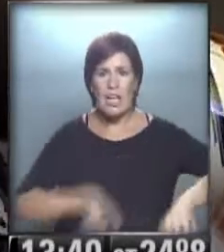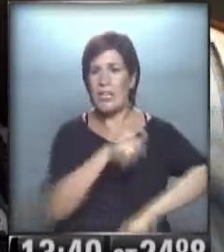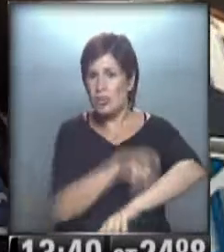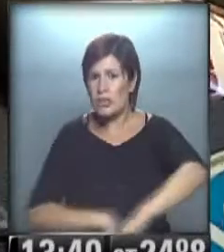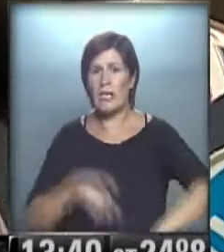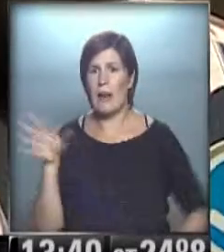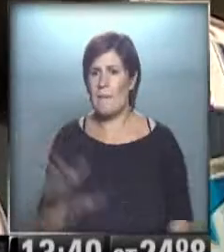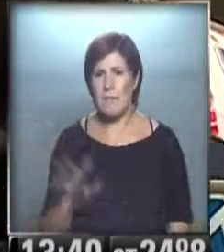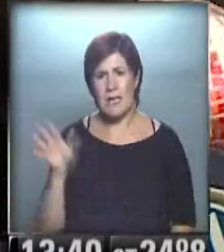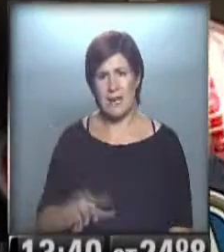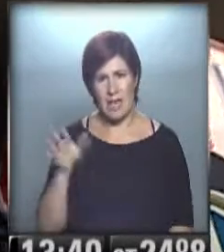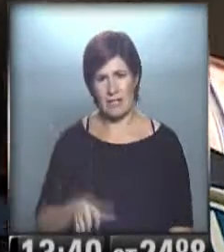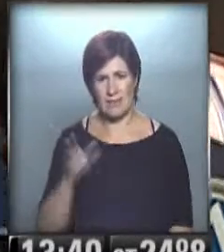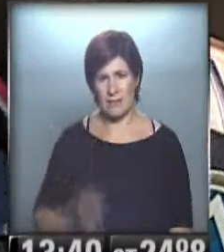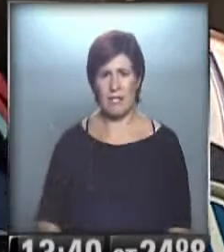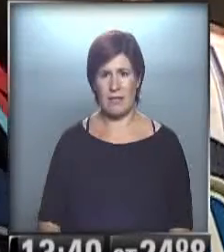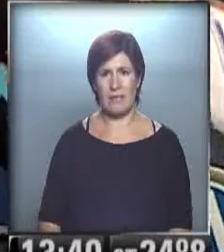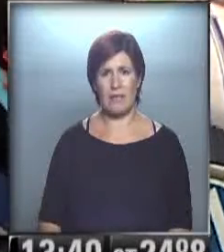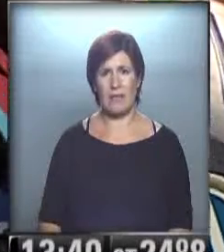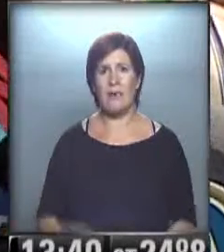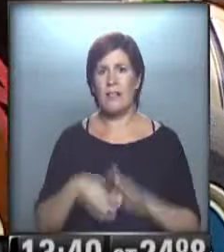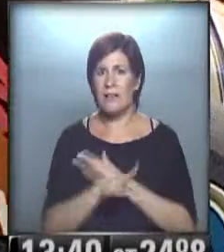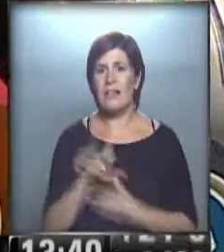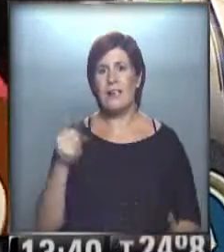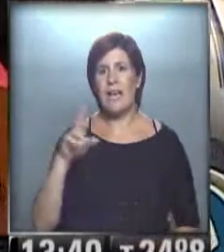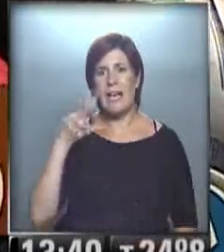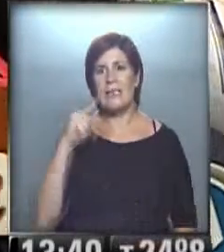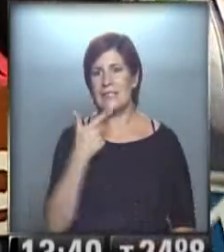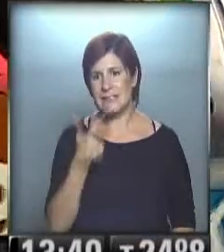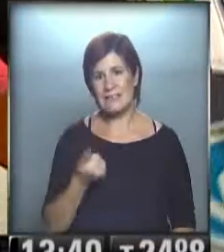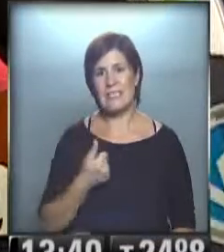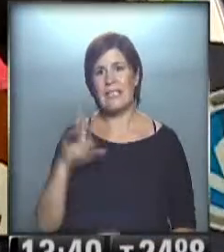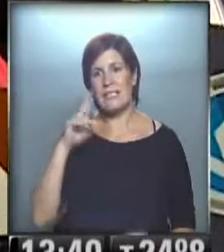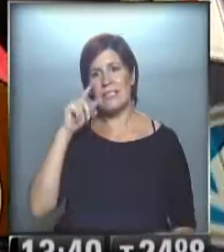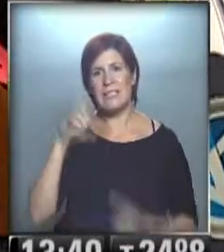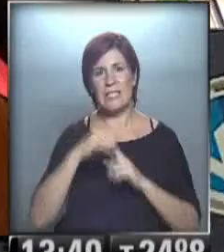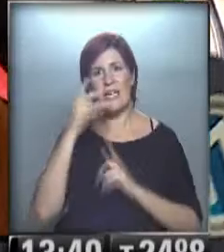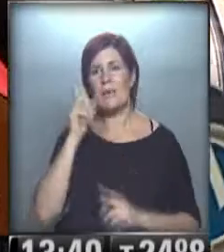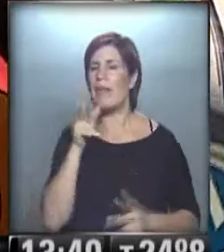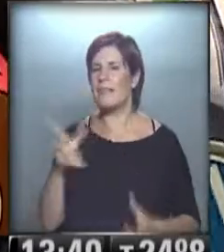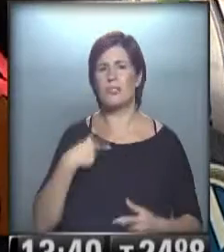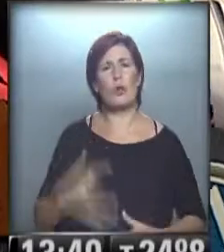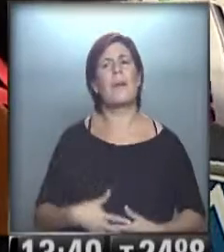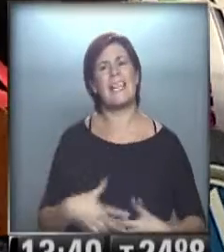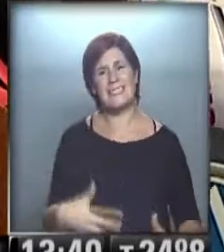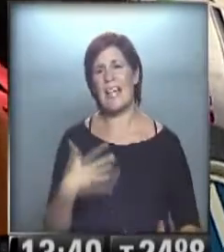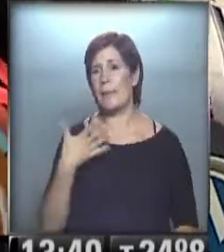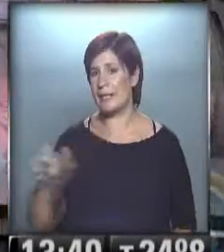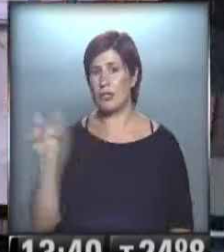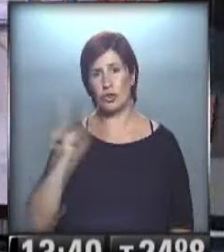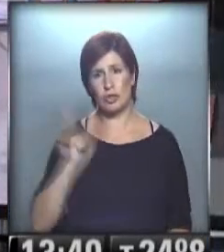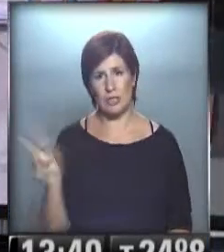dedos dij est Sí porque se la querían llevar qué sé yo amenazaban con